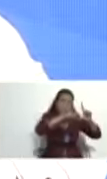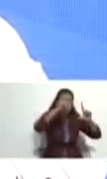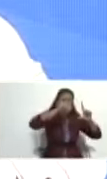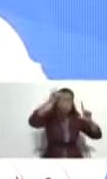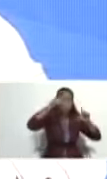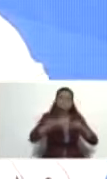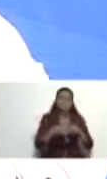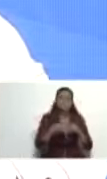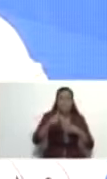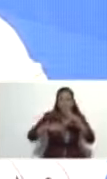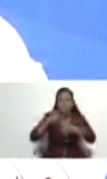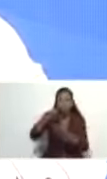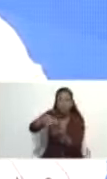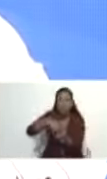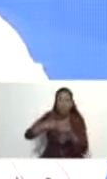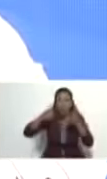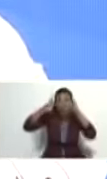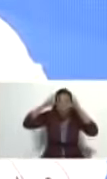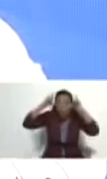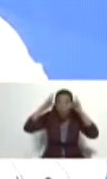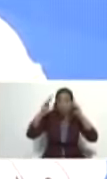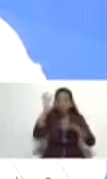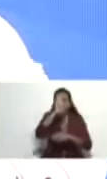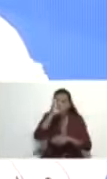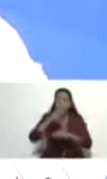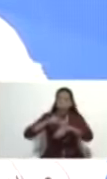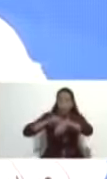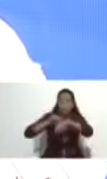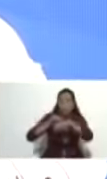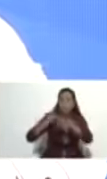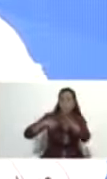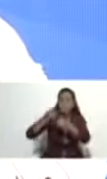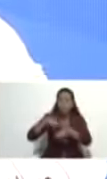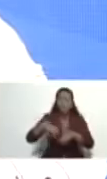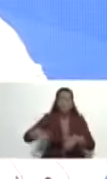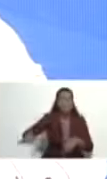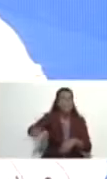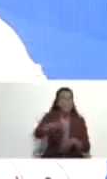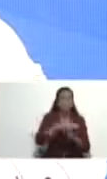producción agrícola, agroindustrial, industrial, el comercio,